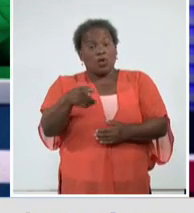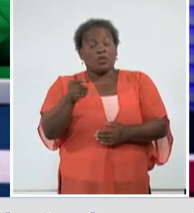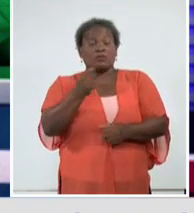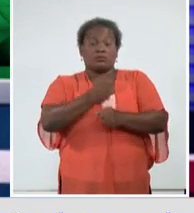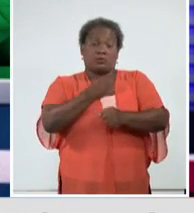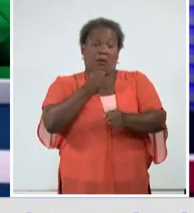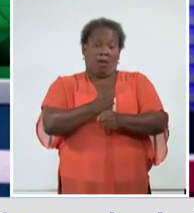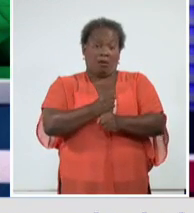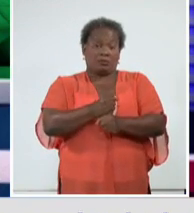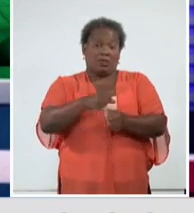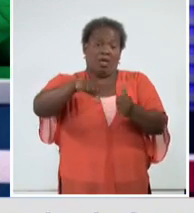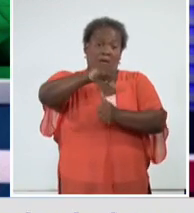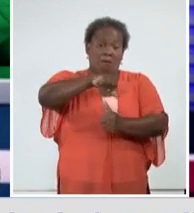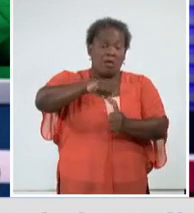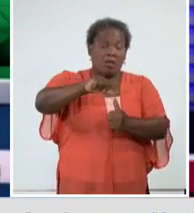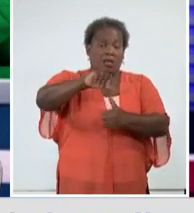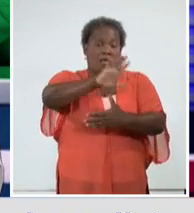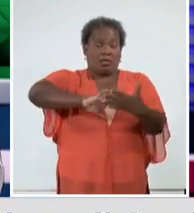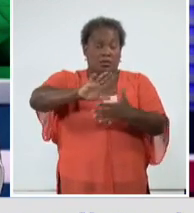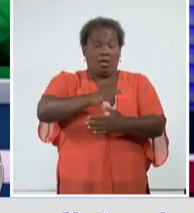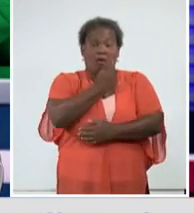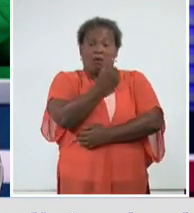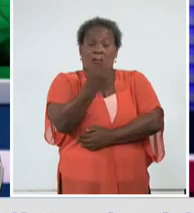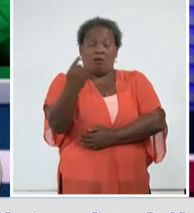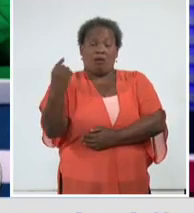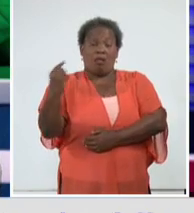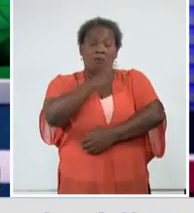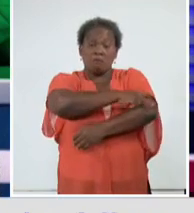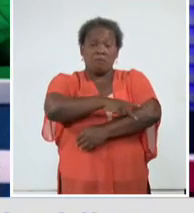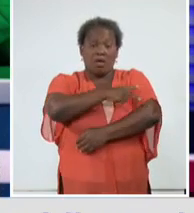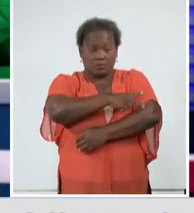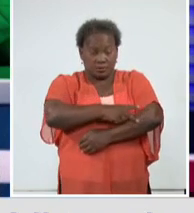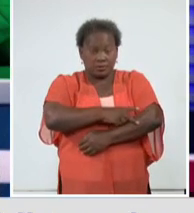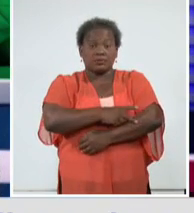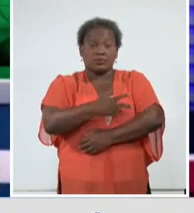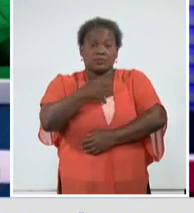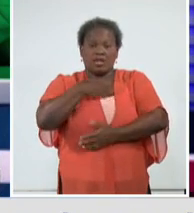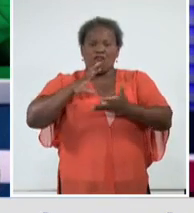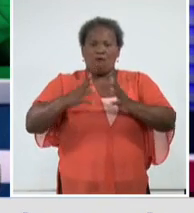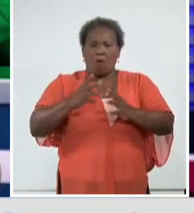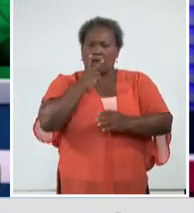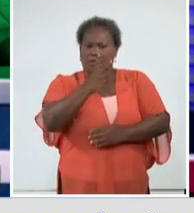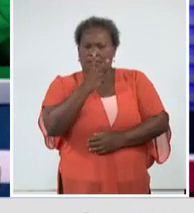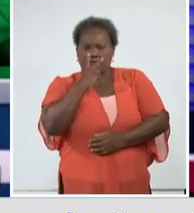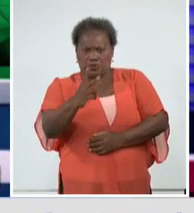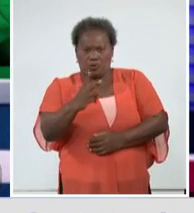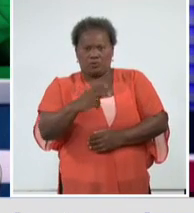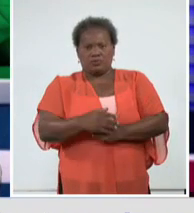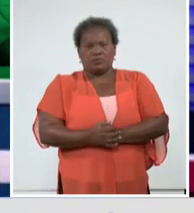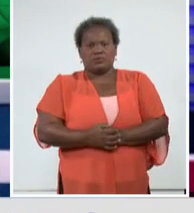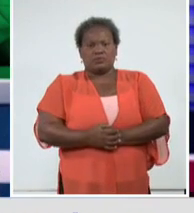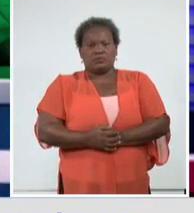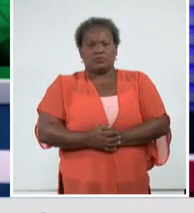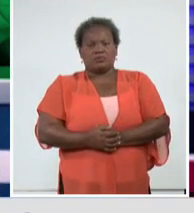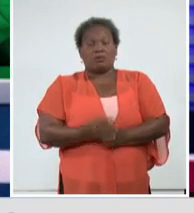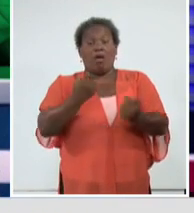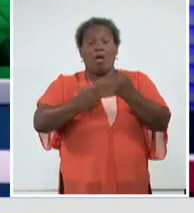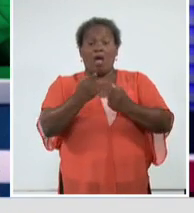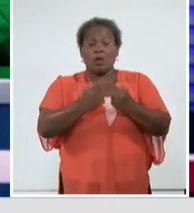bien establecidos. Cada país, aunque hay normas generales, hay reglas generales de atención, cada país pues tiene algunas